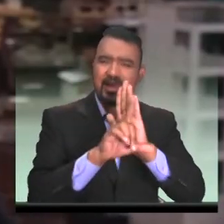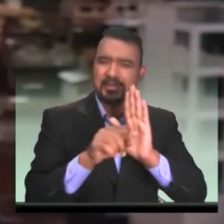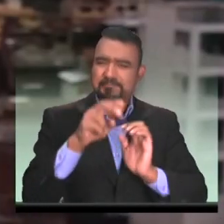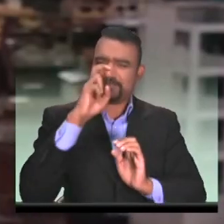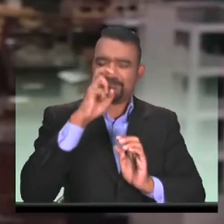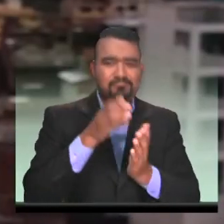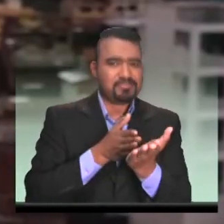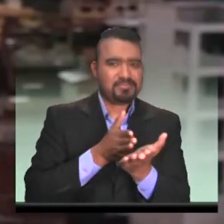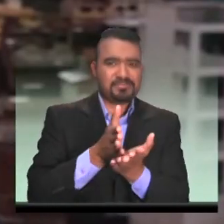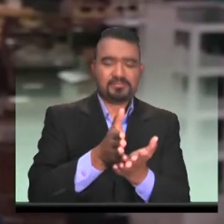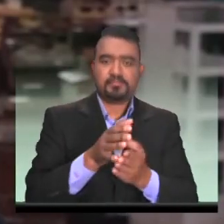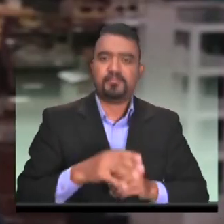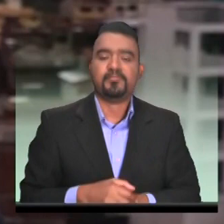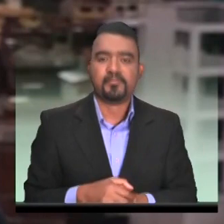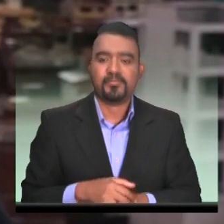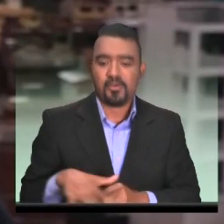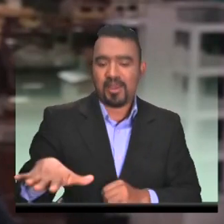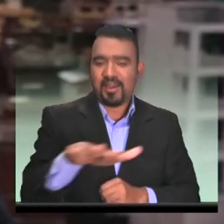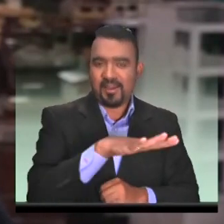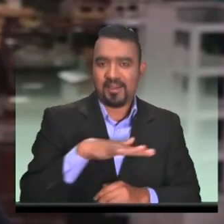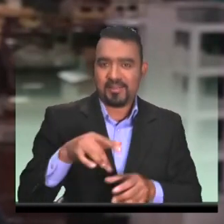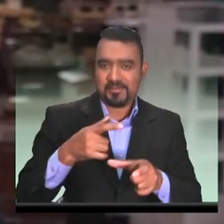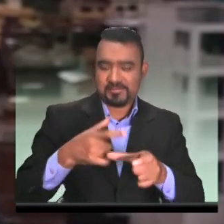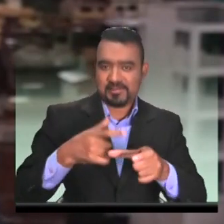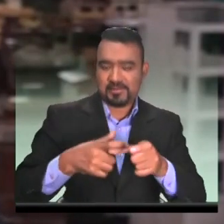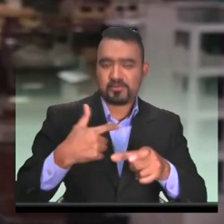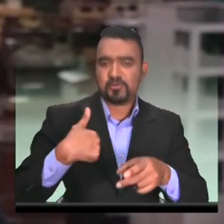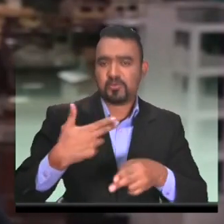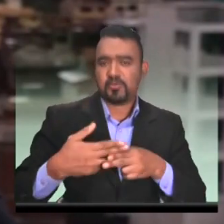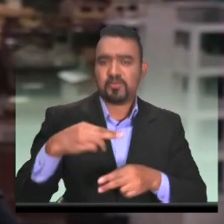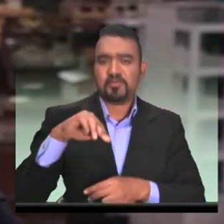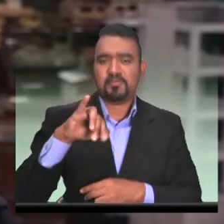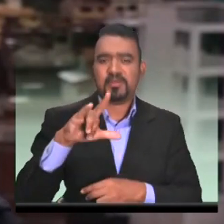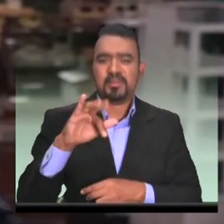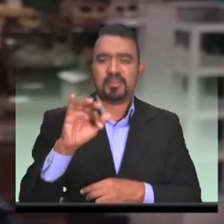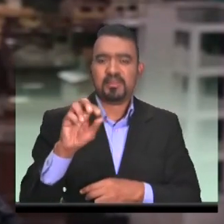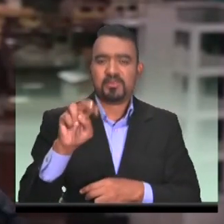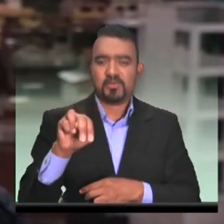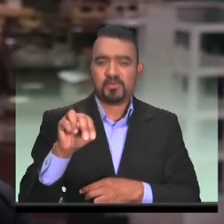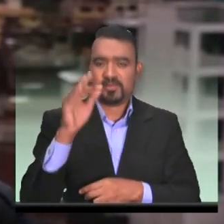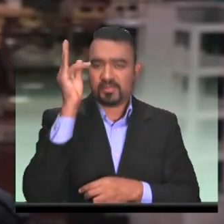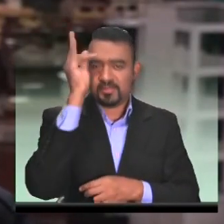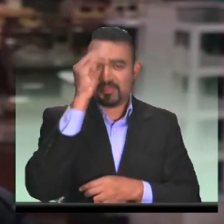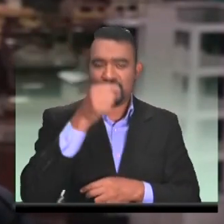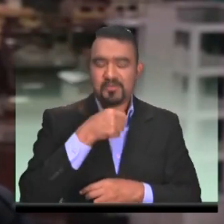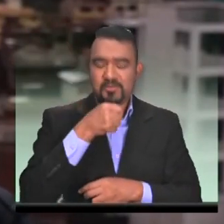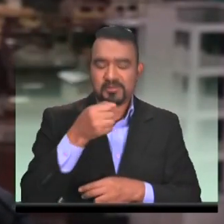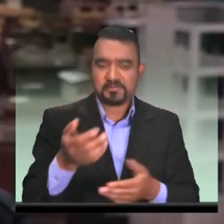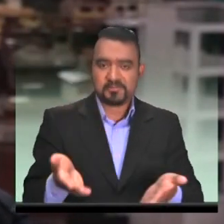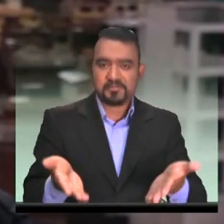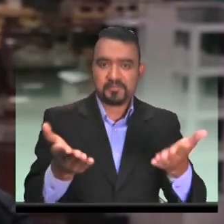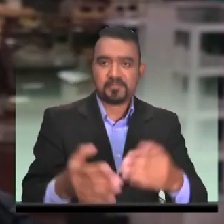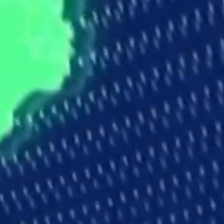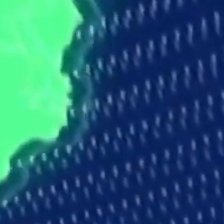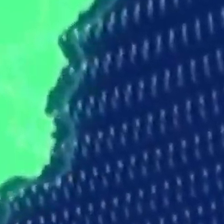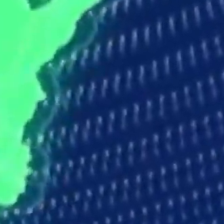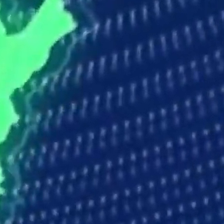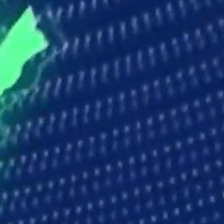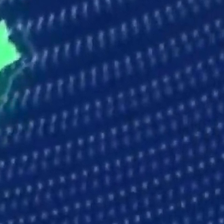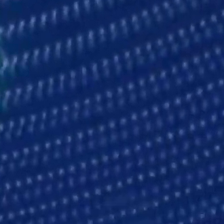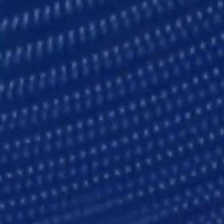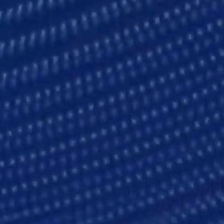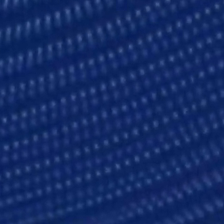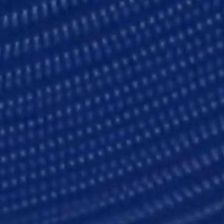desde el municipio de santa rosa de osos informó milton arbeláez porque entendió que noticias la región se siente